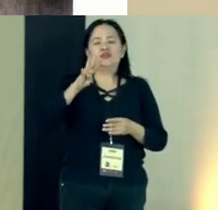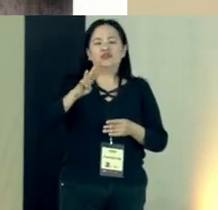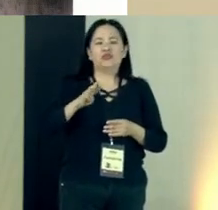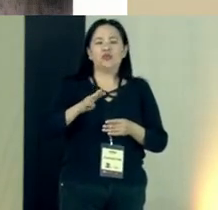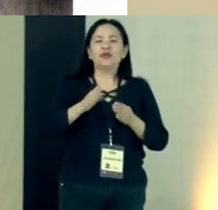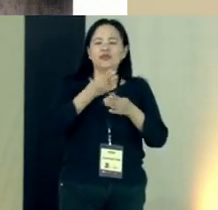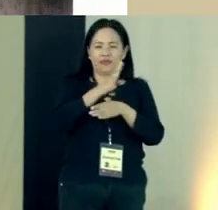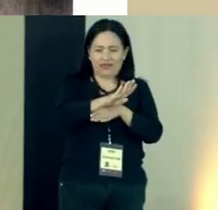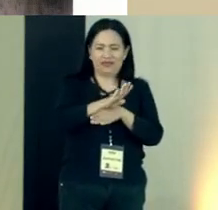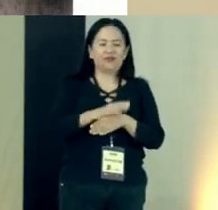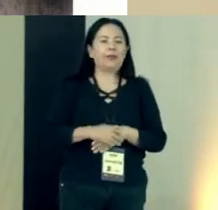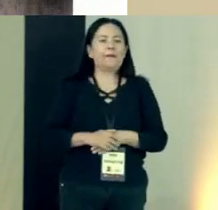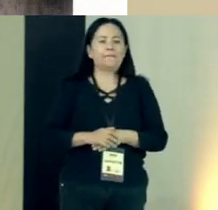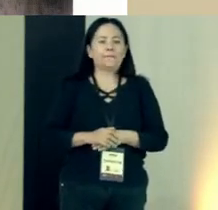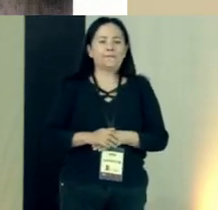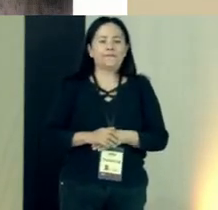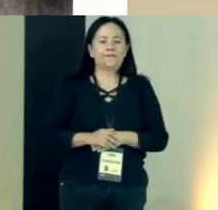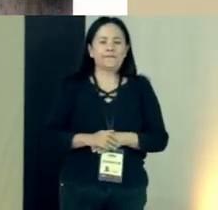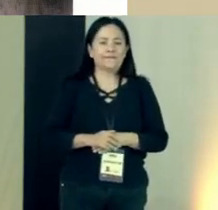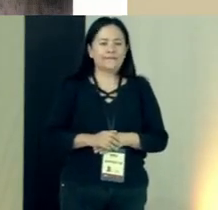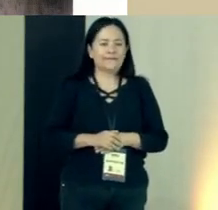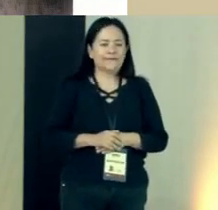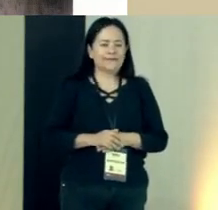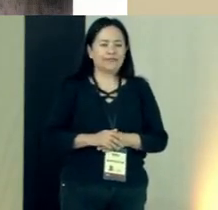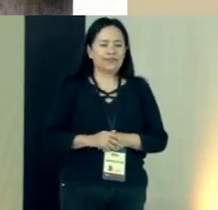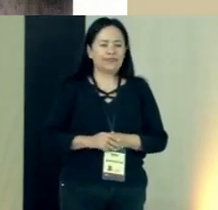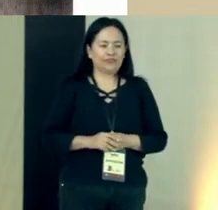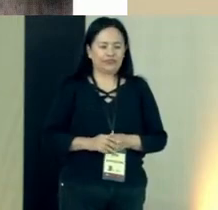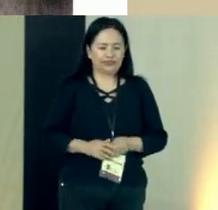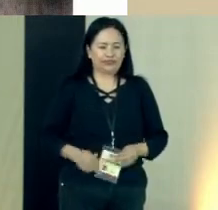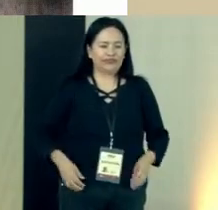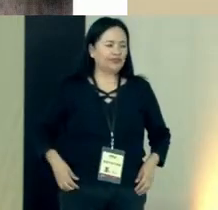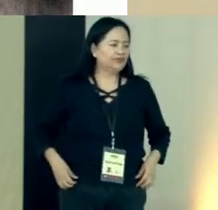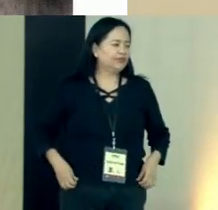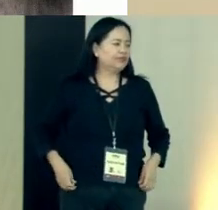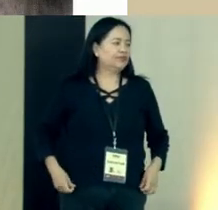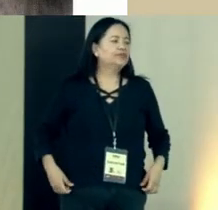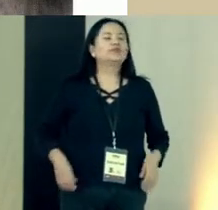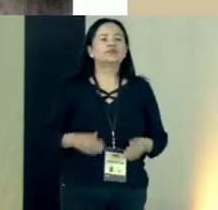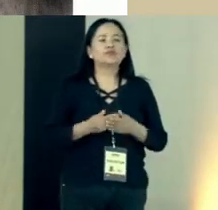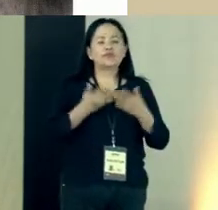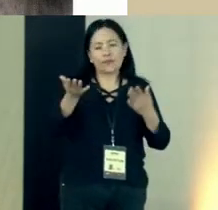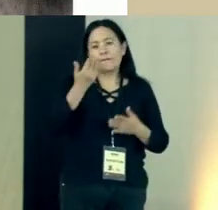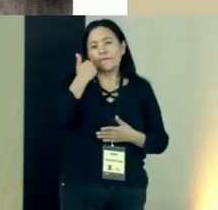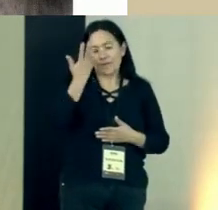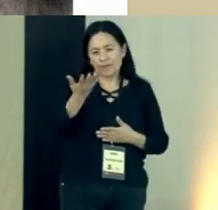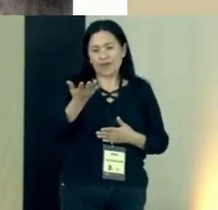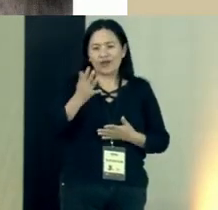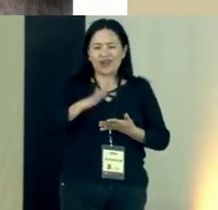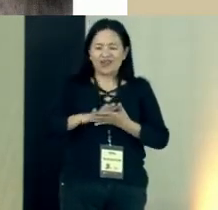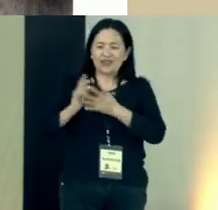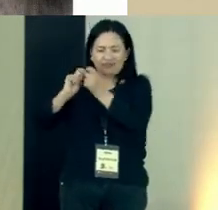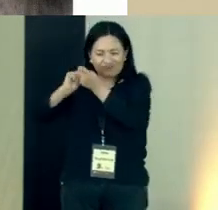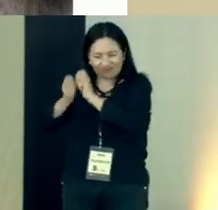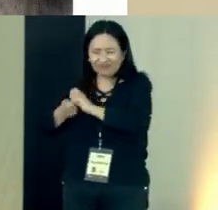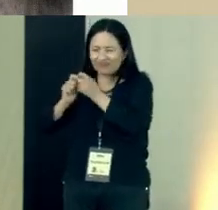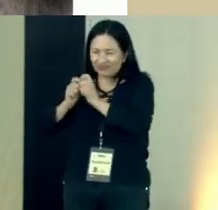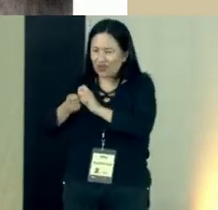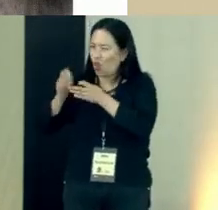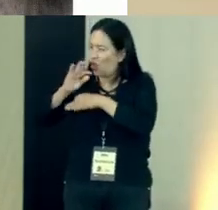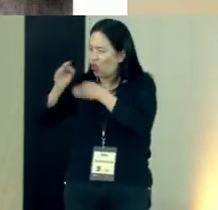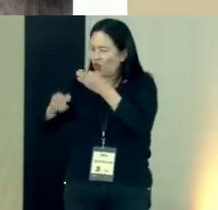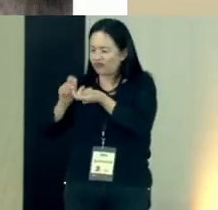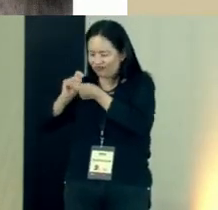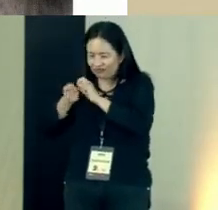Paula, quería hacer una... aparte de la tarea que está haciendo de traducir todos los cuentos de Machado de